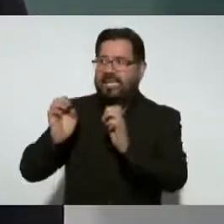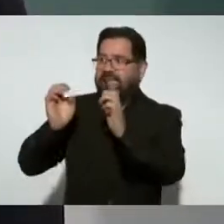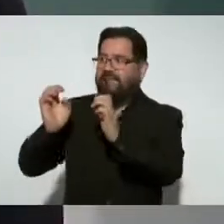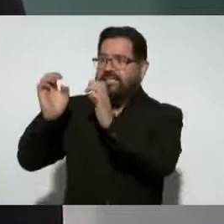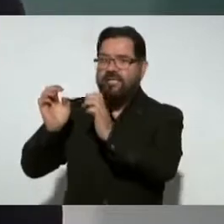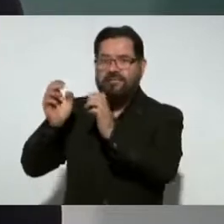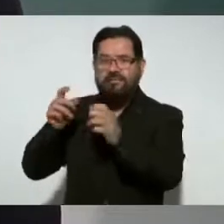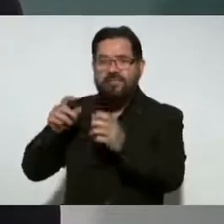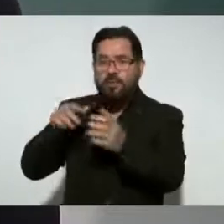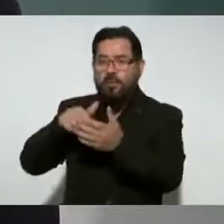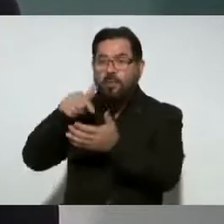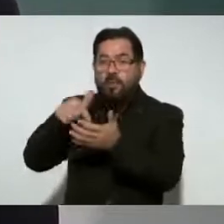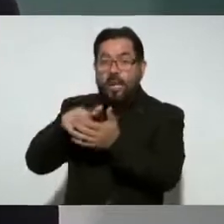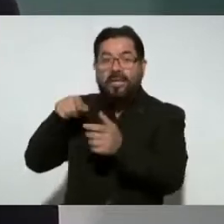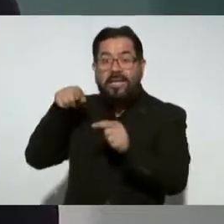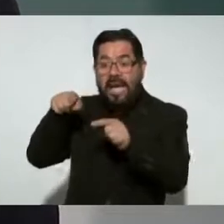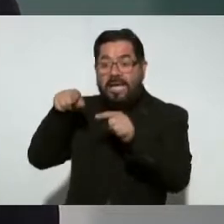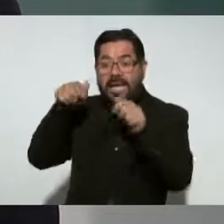en